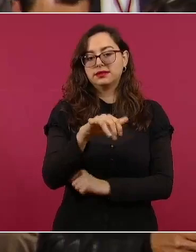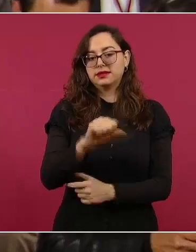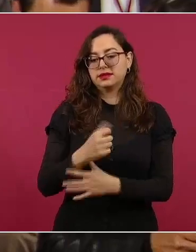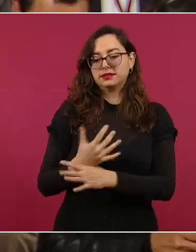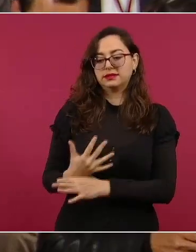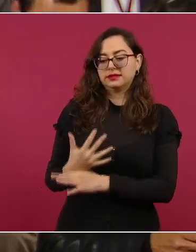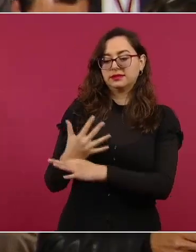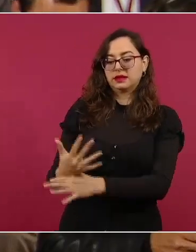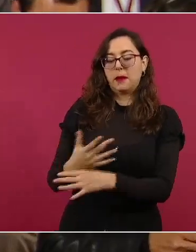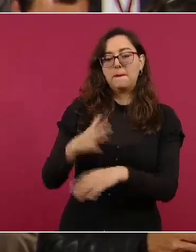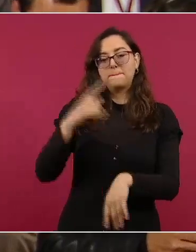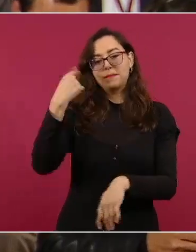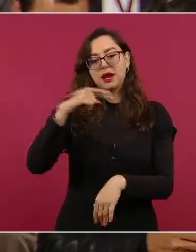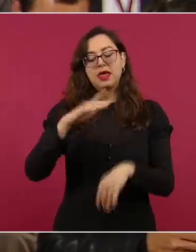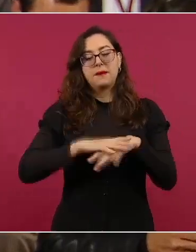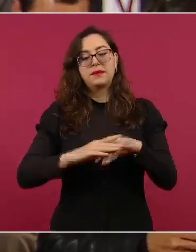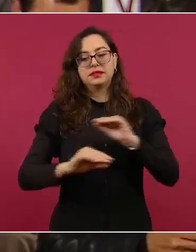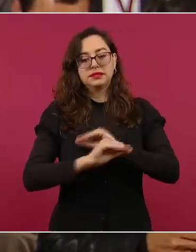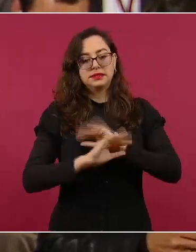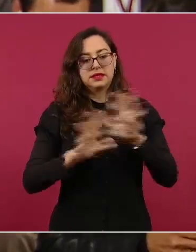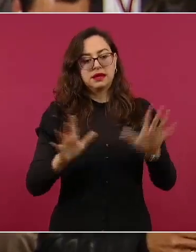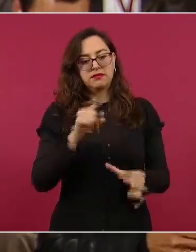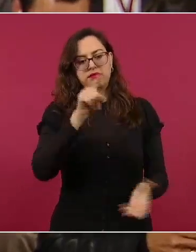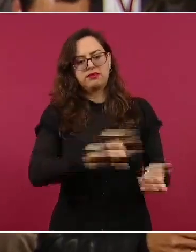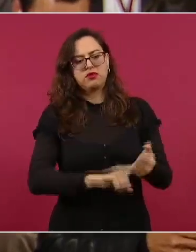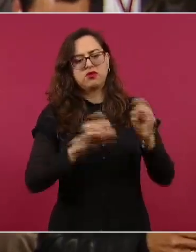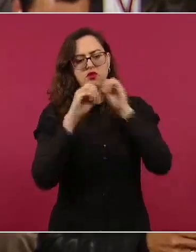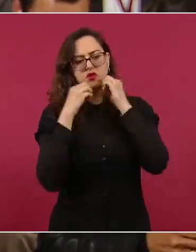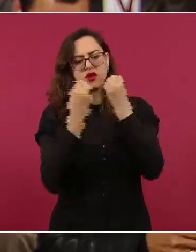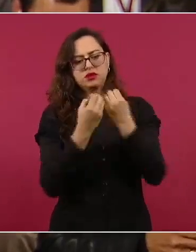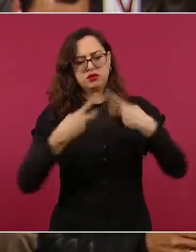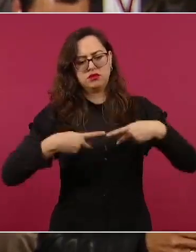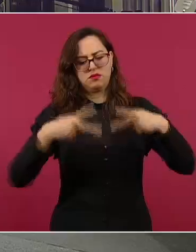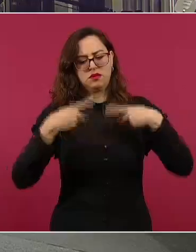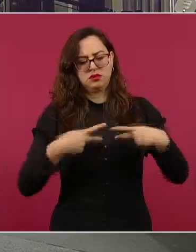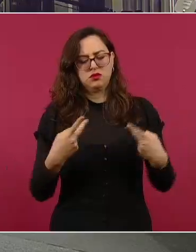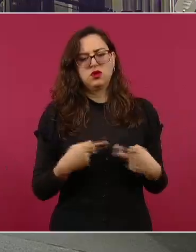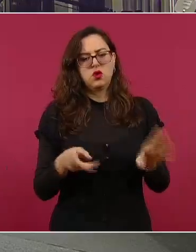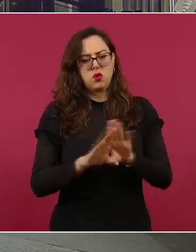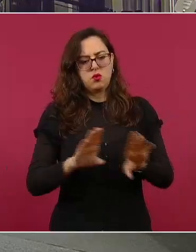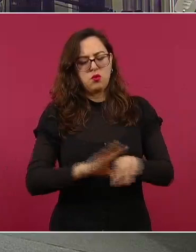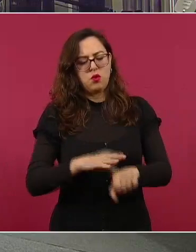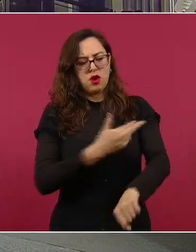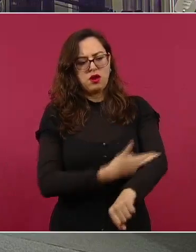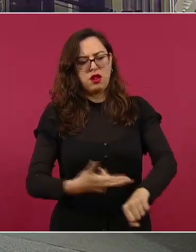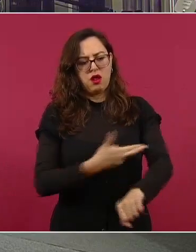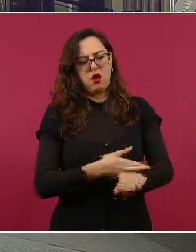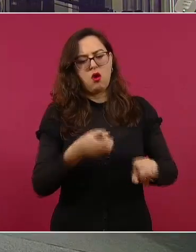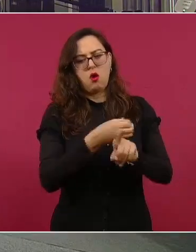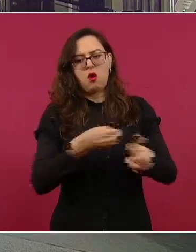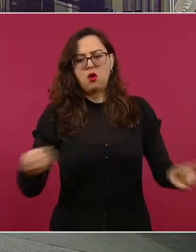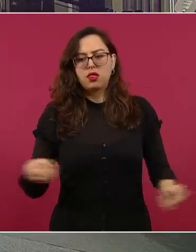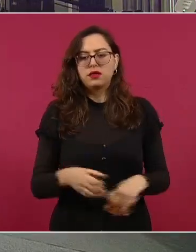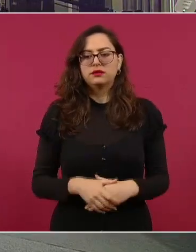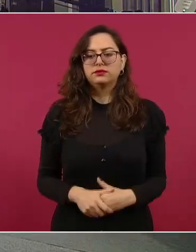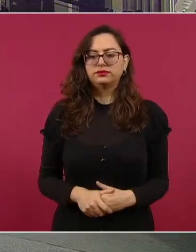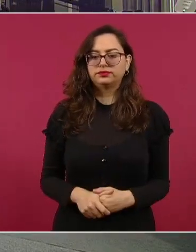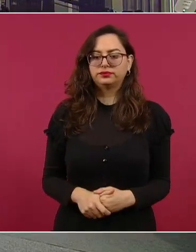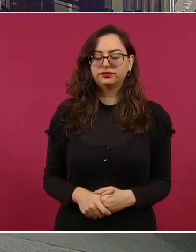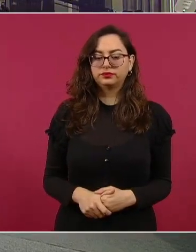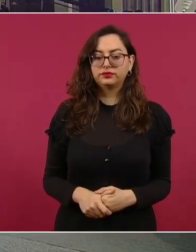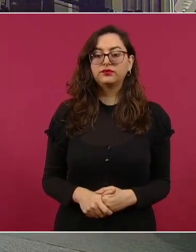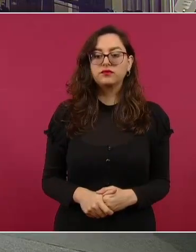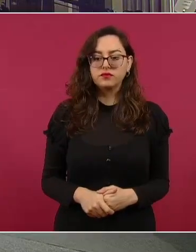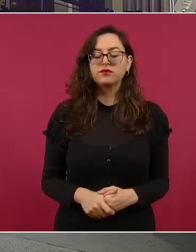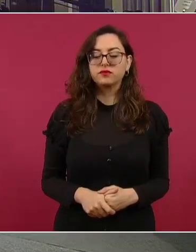y transparencia las facultades de estos órganos ciudadanos y qué opina de esta situación. Pues yo apoyo a